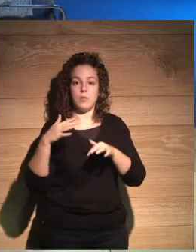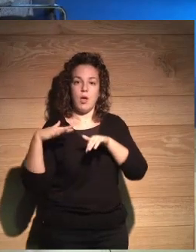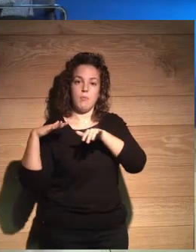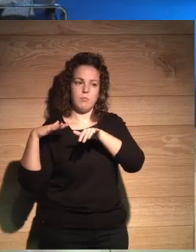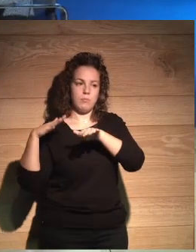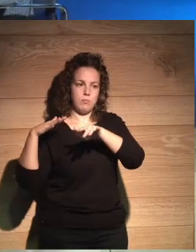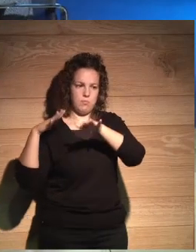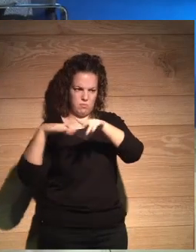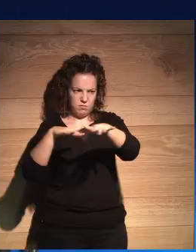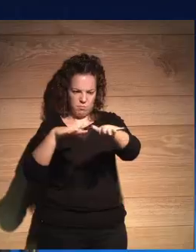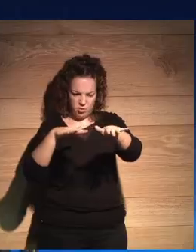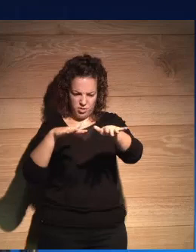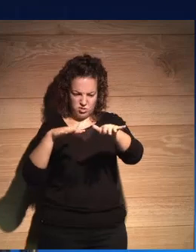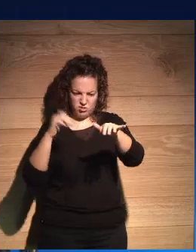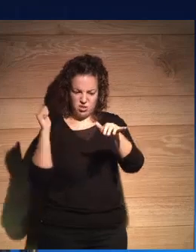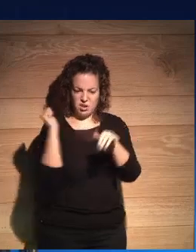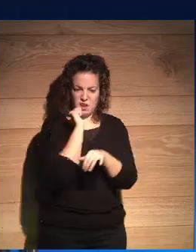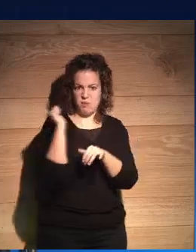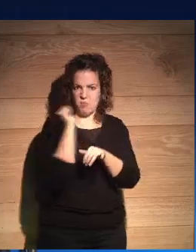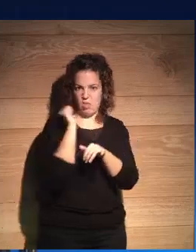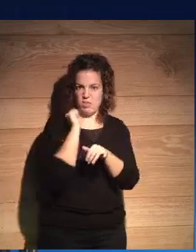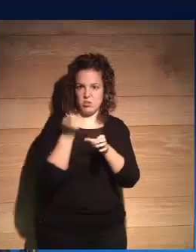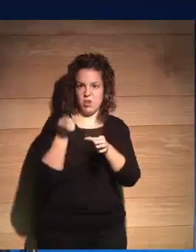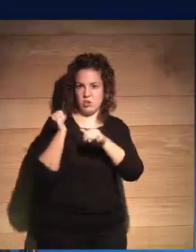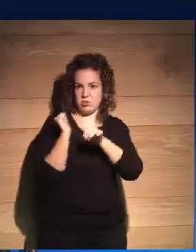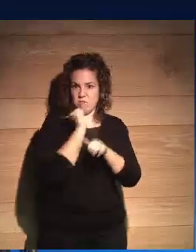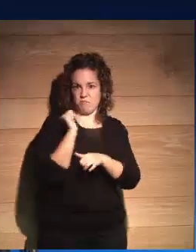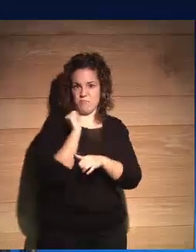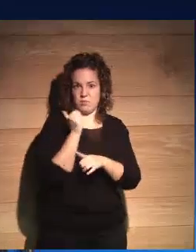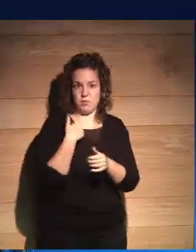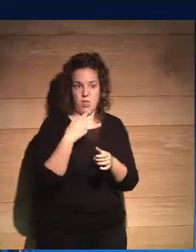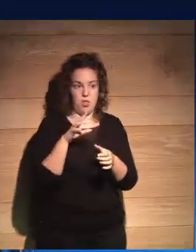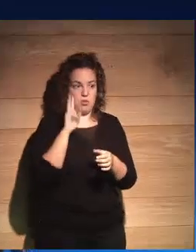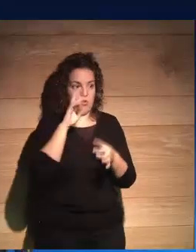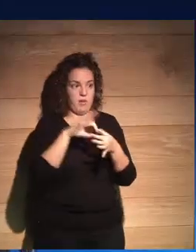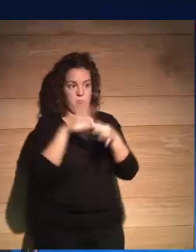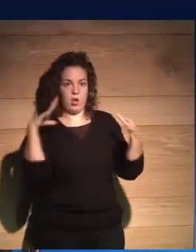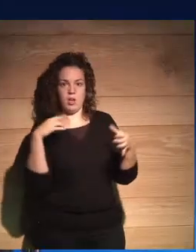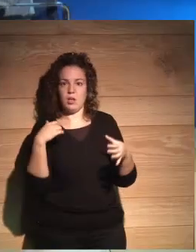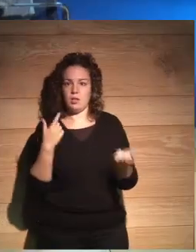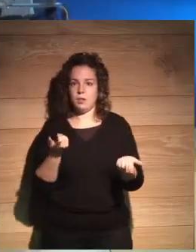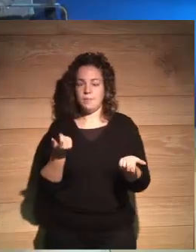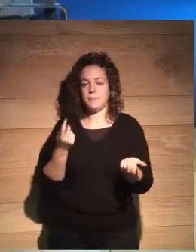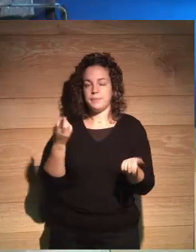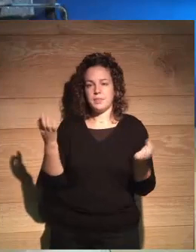Que esto a mucha gente no lo ve, no ve dónde se unen ahí las piezas. ¿Qué piezas? ¿La de